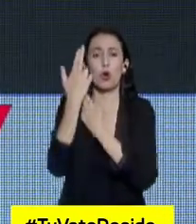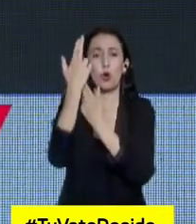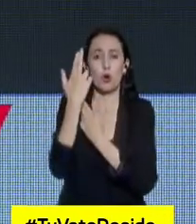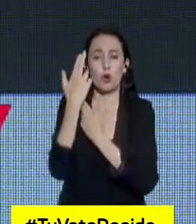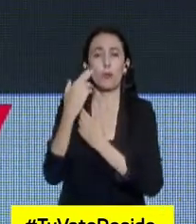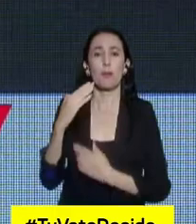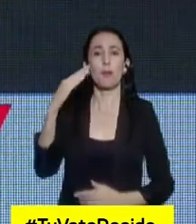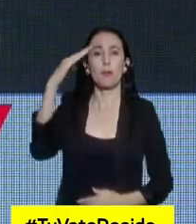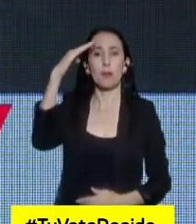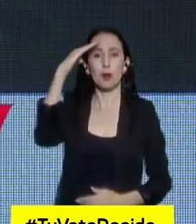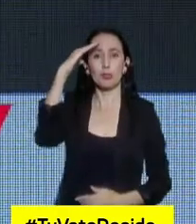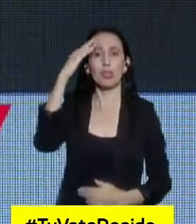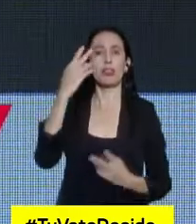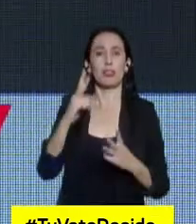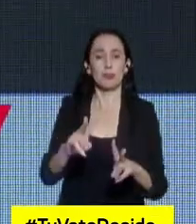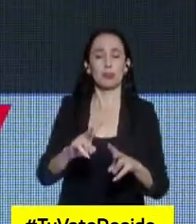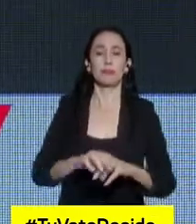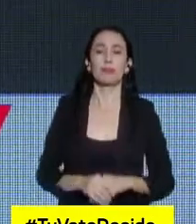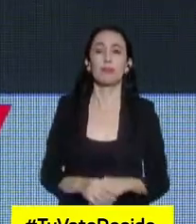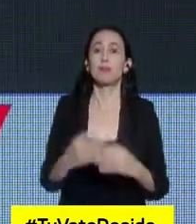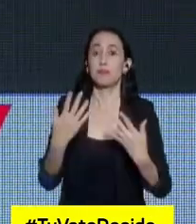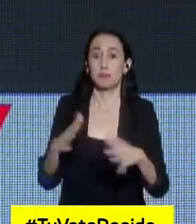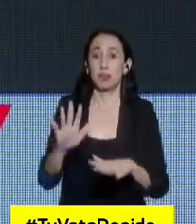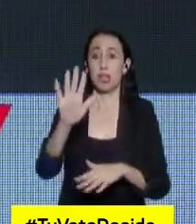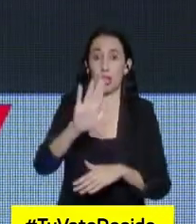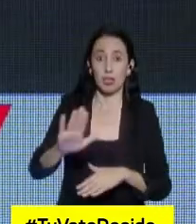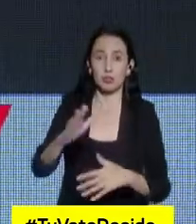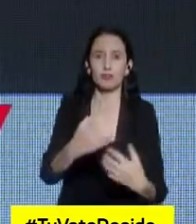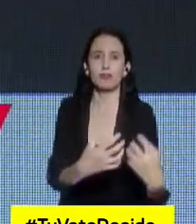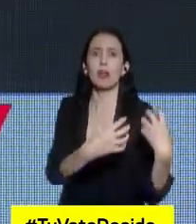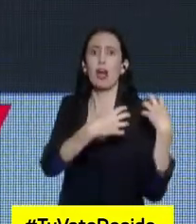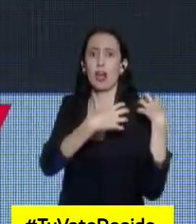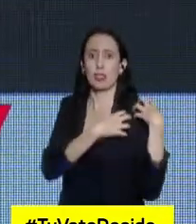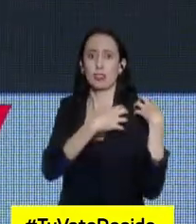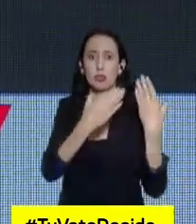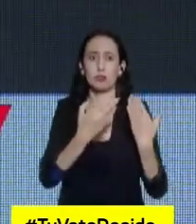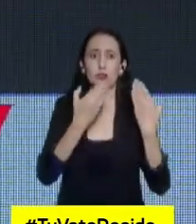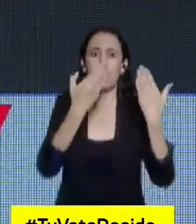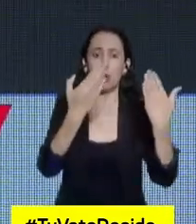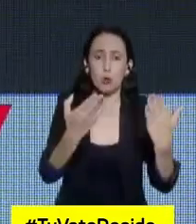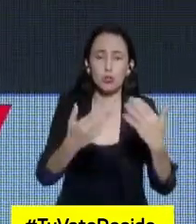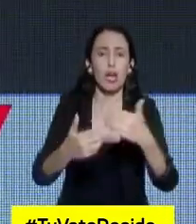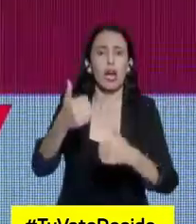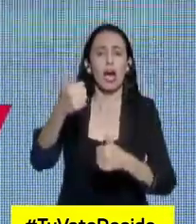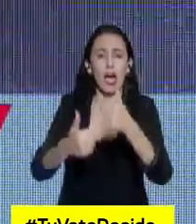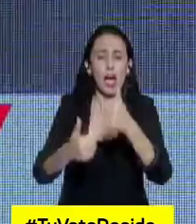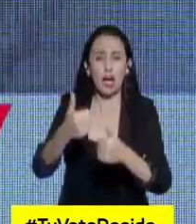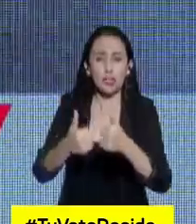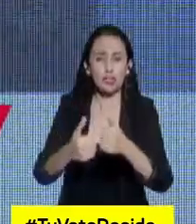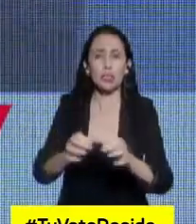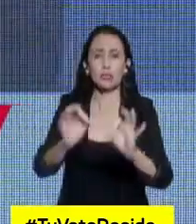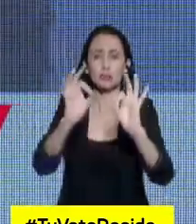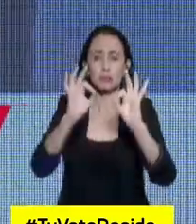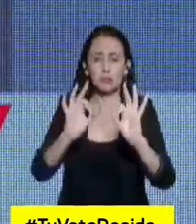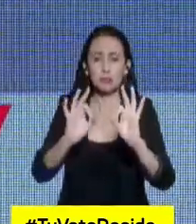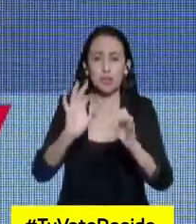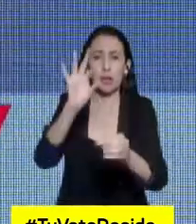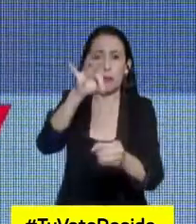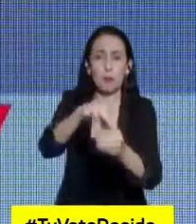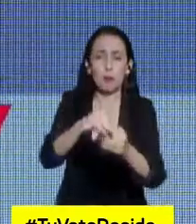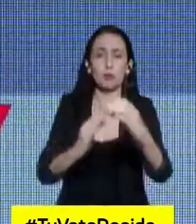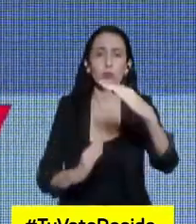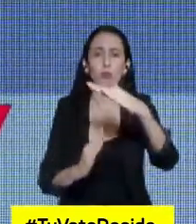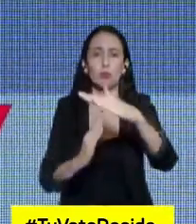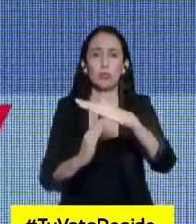Policía Nacional, que garantizaron en cada momento elecciones pacíficas y